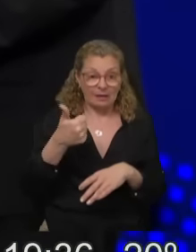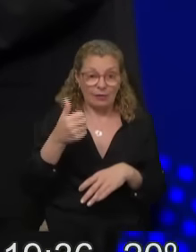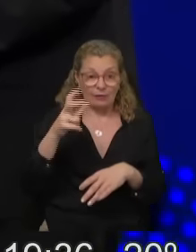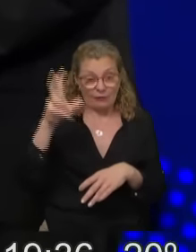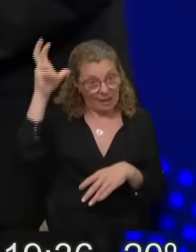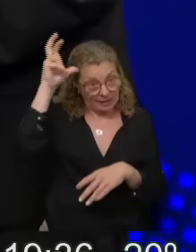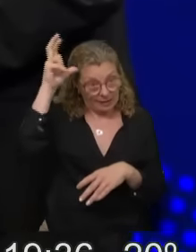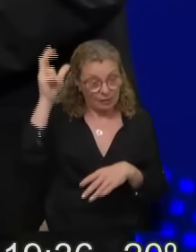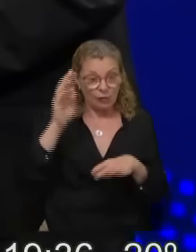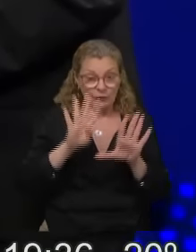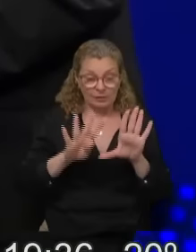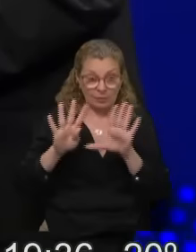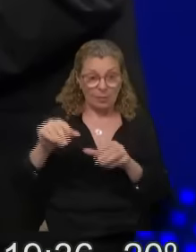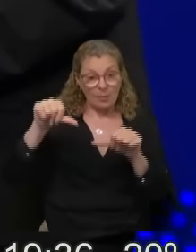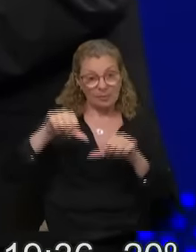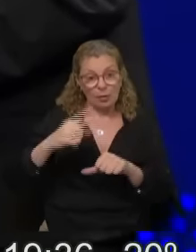¿no? Pero perdió